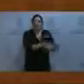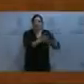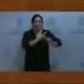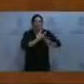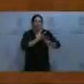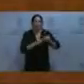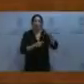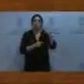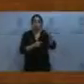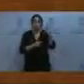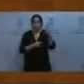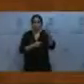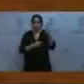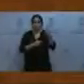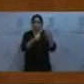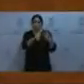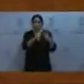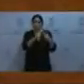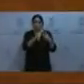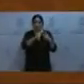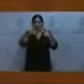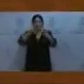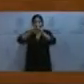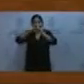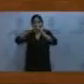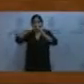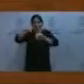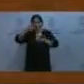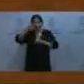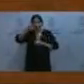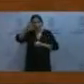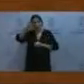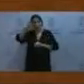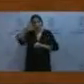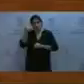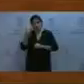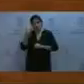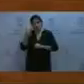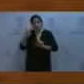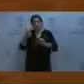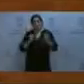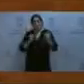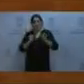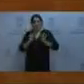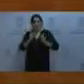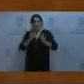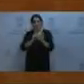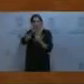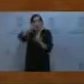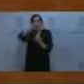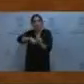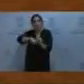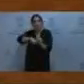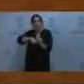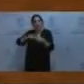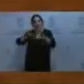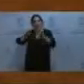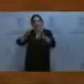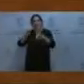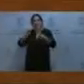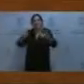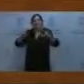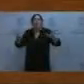cosas. ¿Qué reportó para la empresa pública SOCEPSA el máster que hizo? Que no sé de lo que es porque no me lo contestaron ustedes, no sé en qué